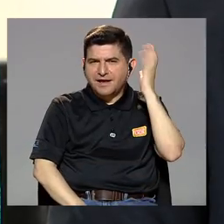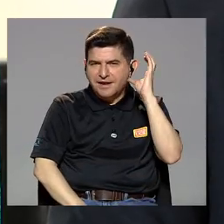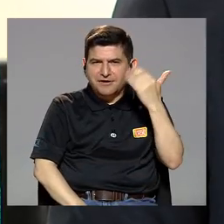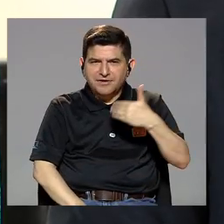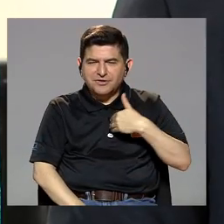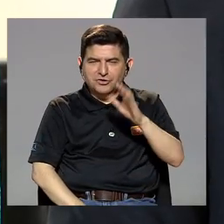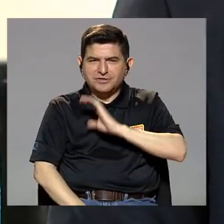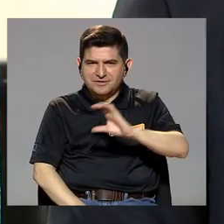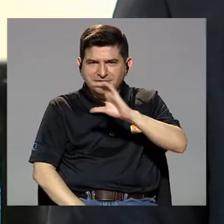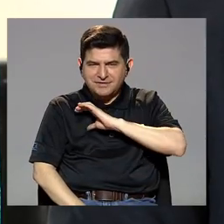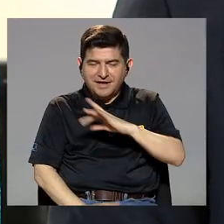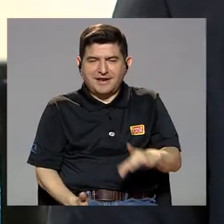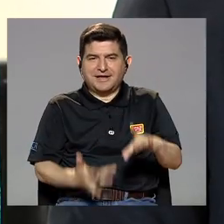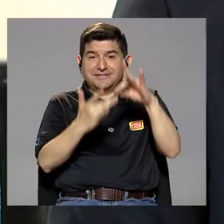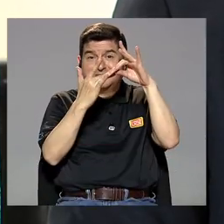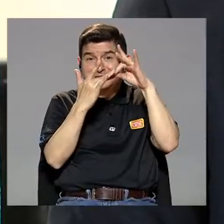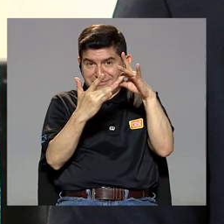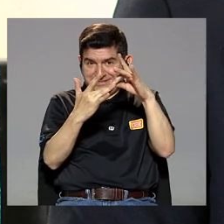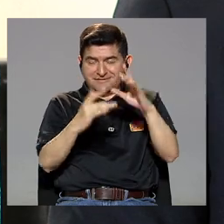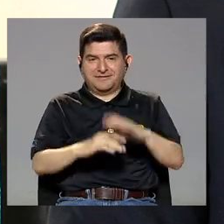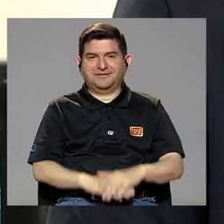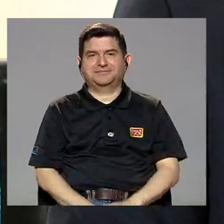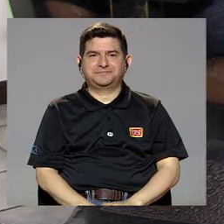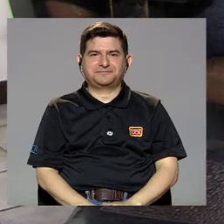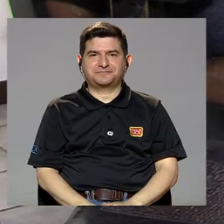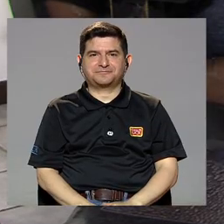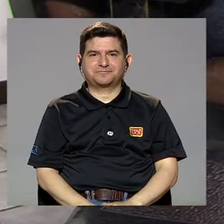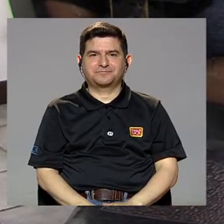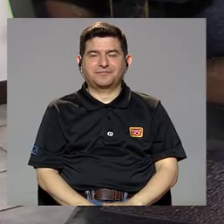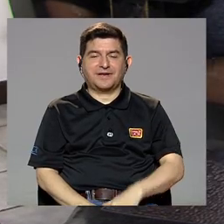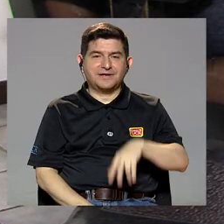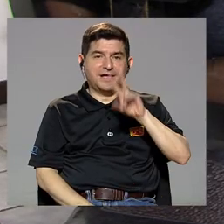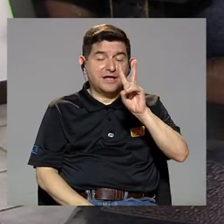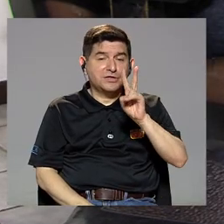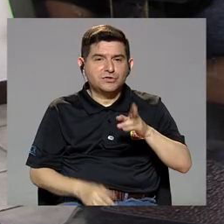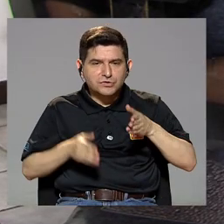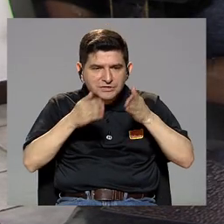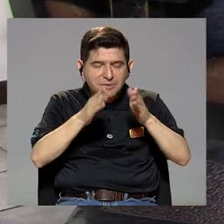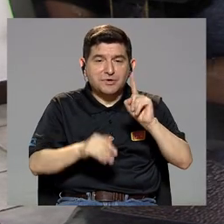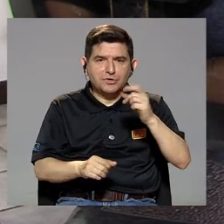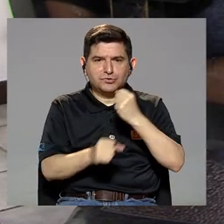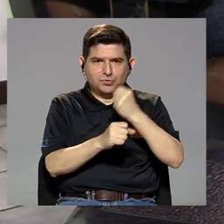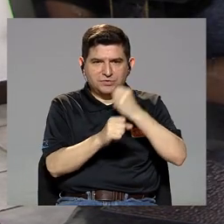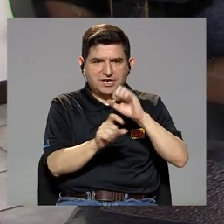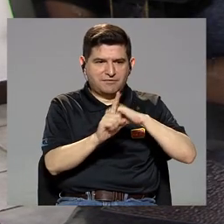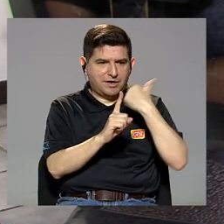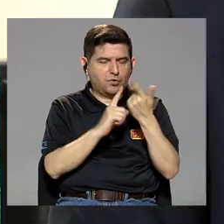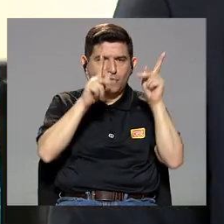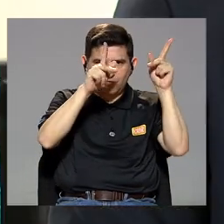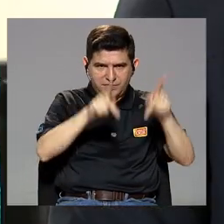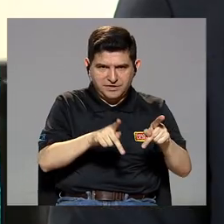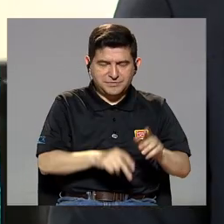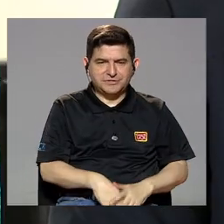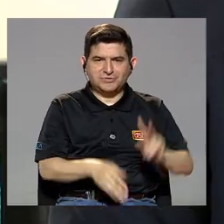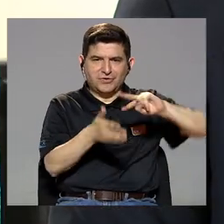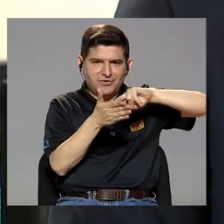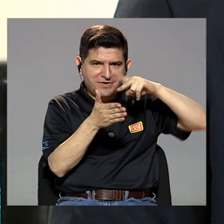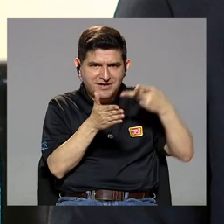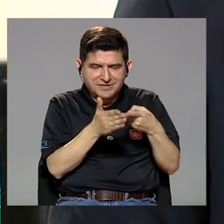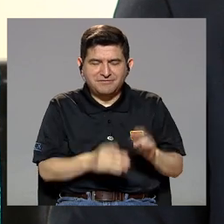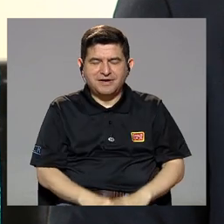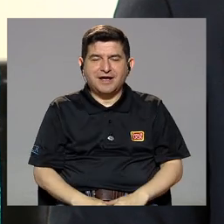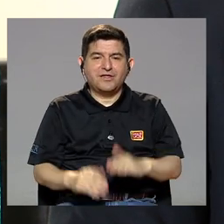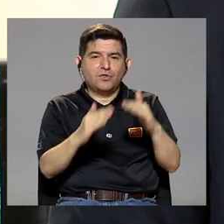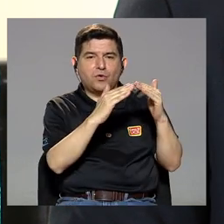una característica muy especial josé francisco idea es que va en dos vías un trabajo social con la gente sobre todo el significado que tiene barrio